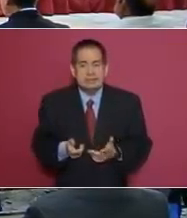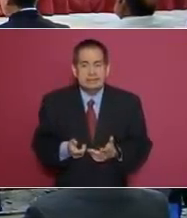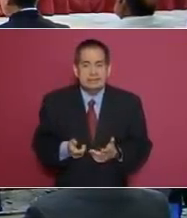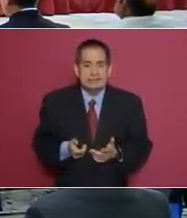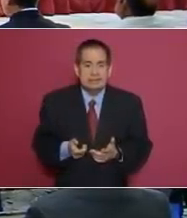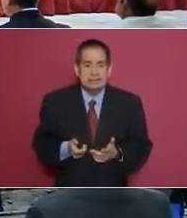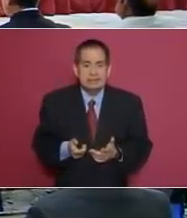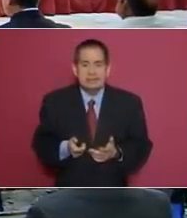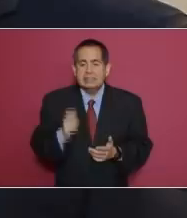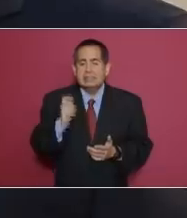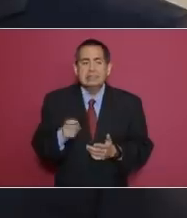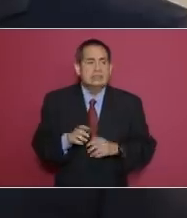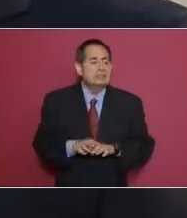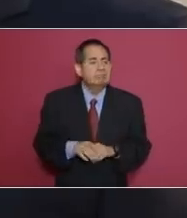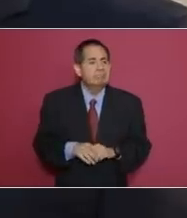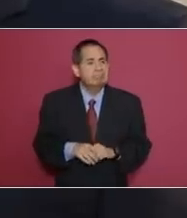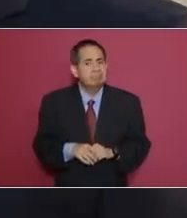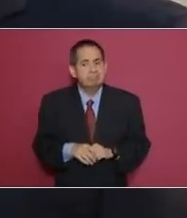dejaría de tener